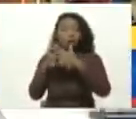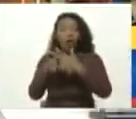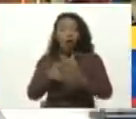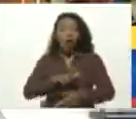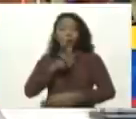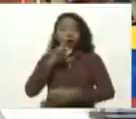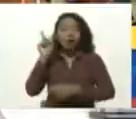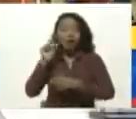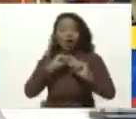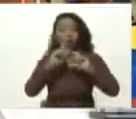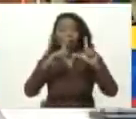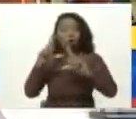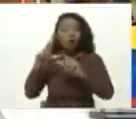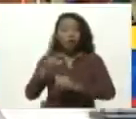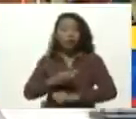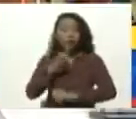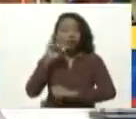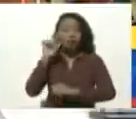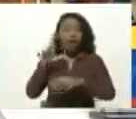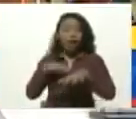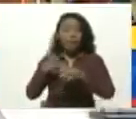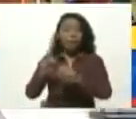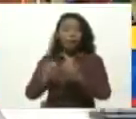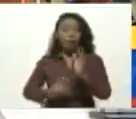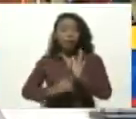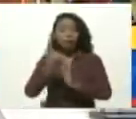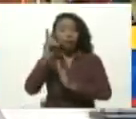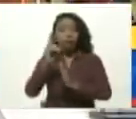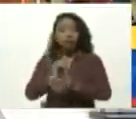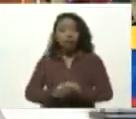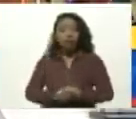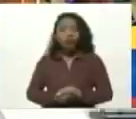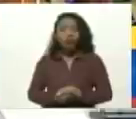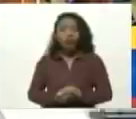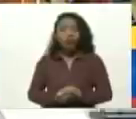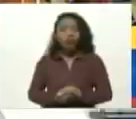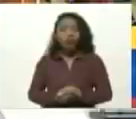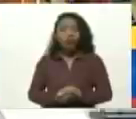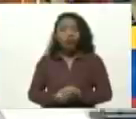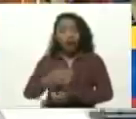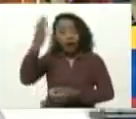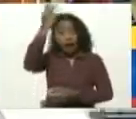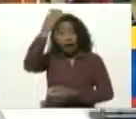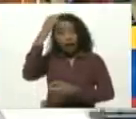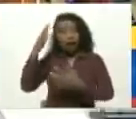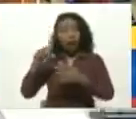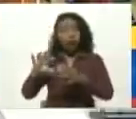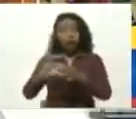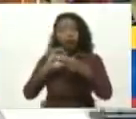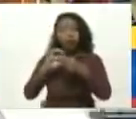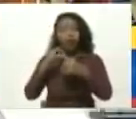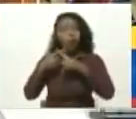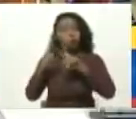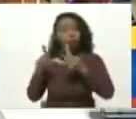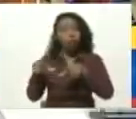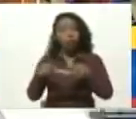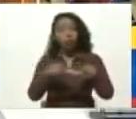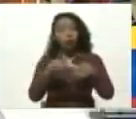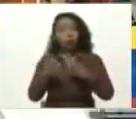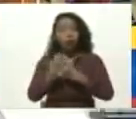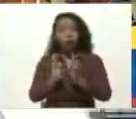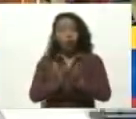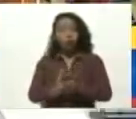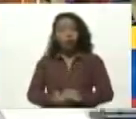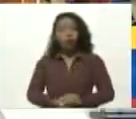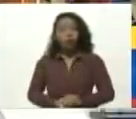cadenas logísticas, en el capitalismo desarrollado, en el Reino Unido y otras partes.